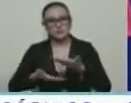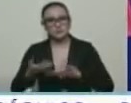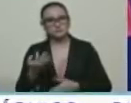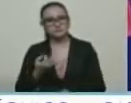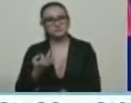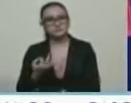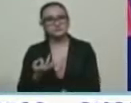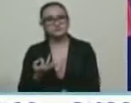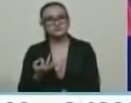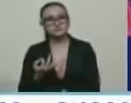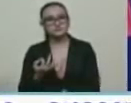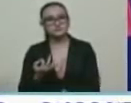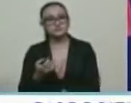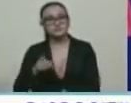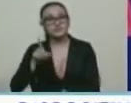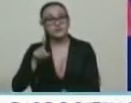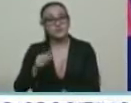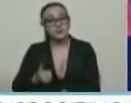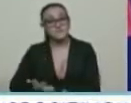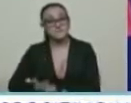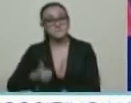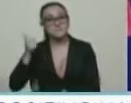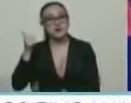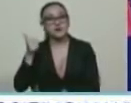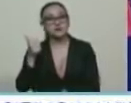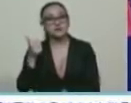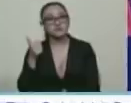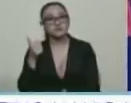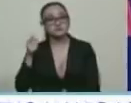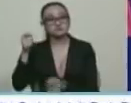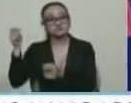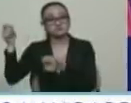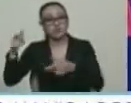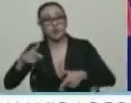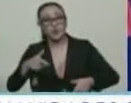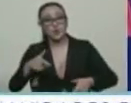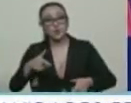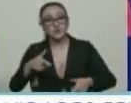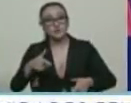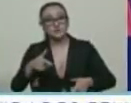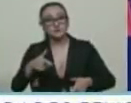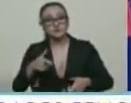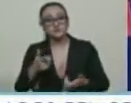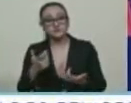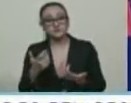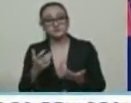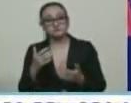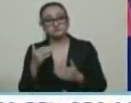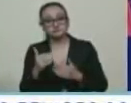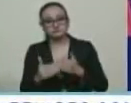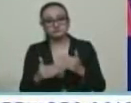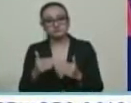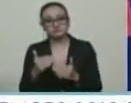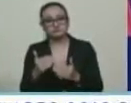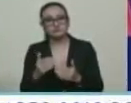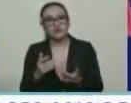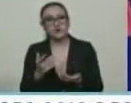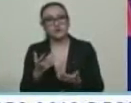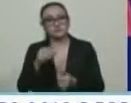que también aumentar nuestra exportación y tenemos que estructurarlo en una manera